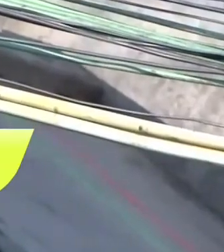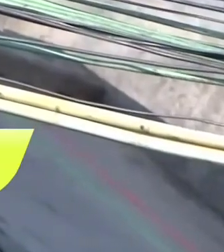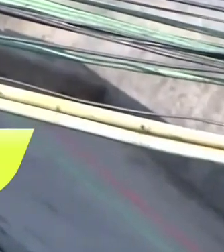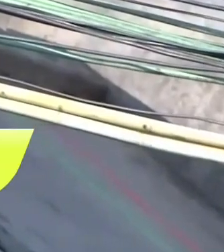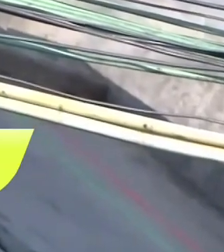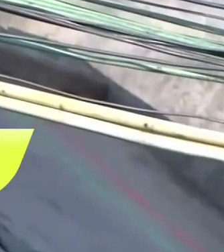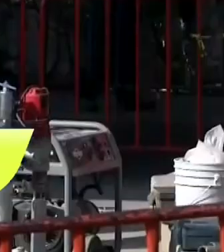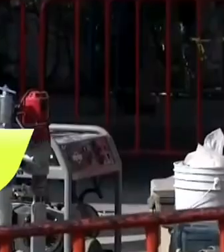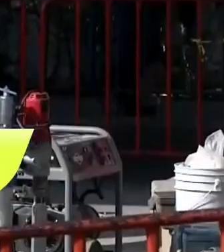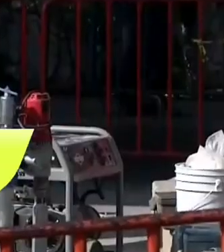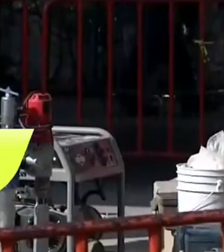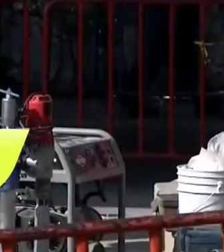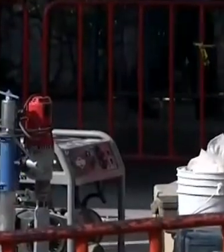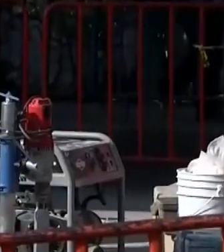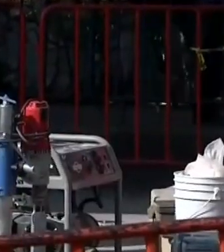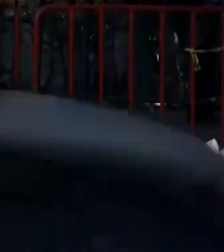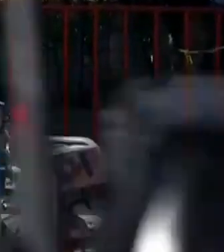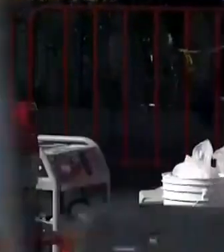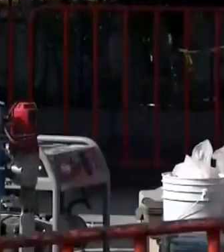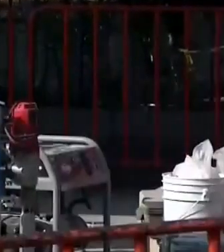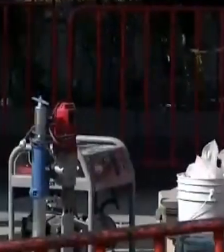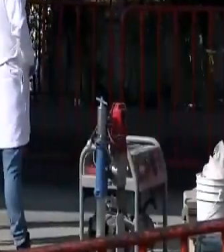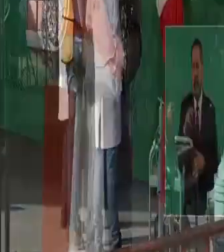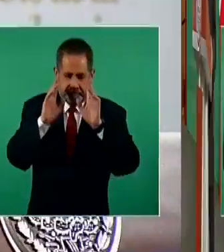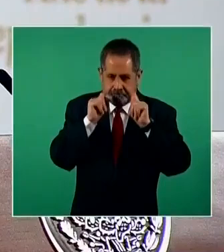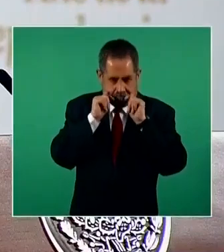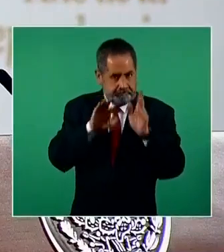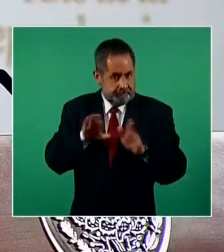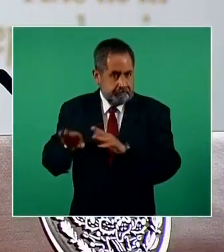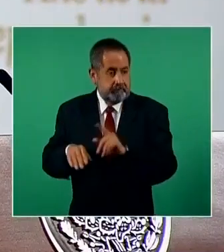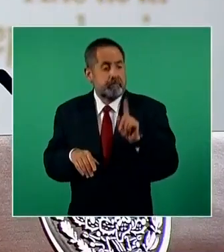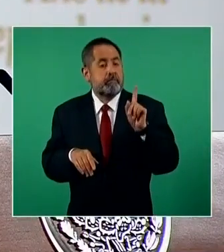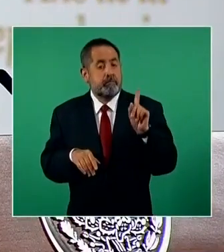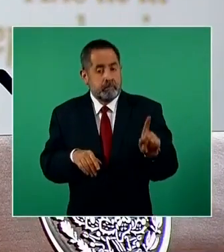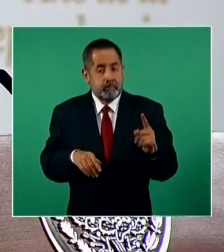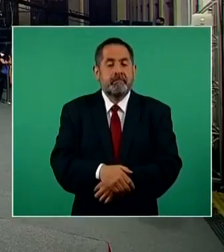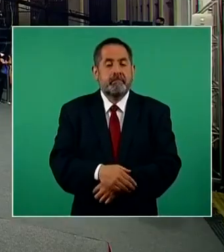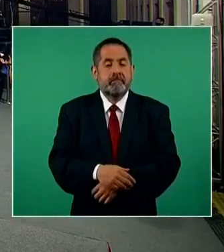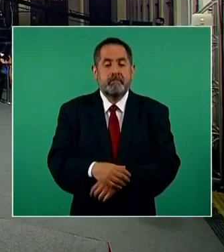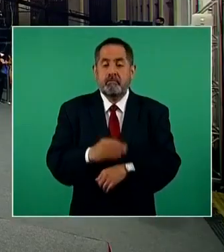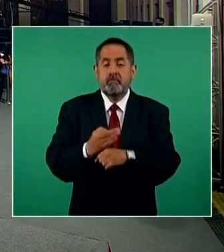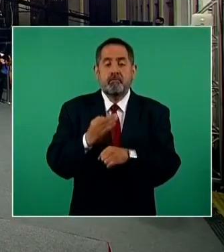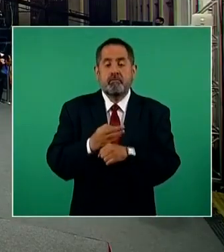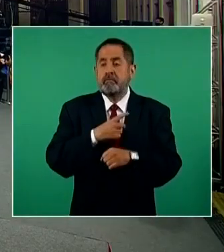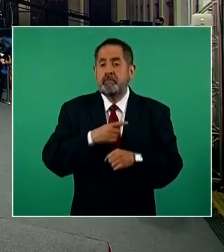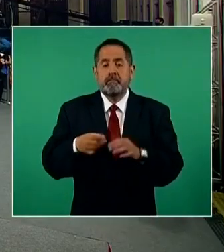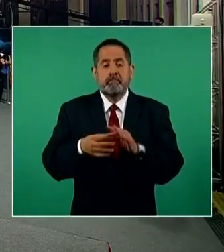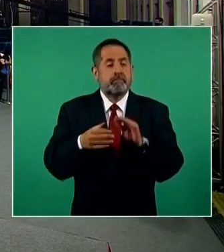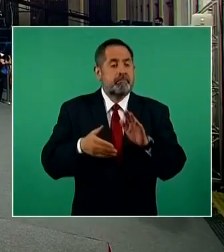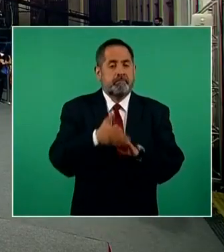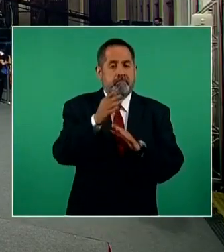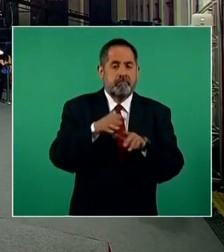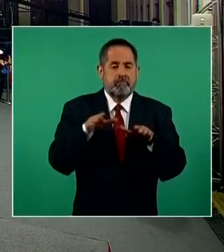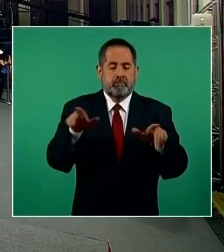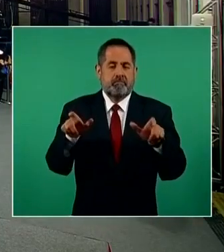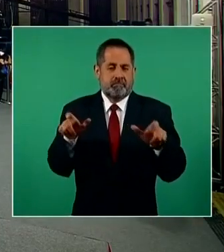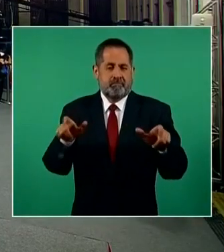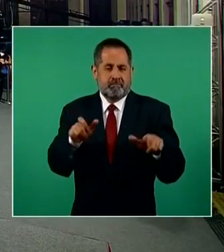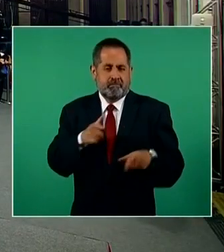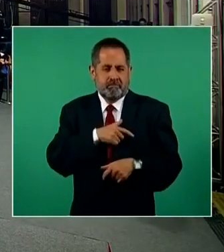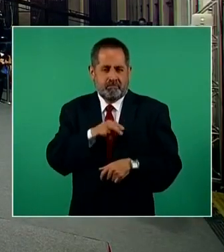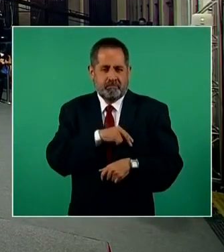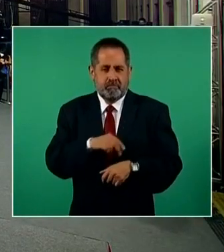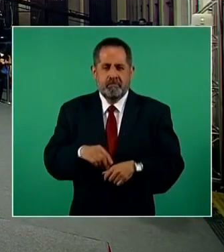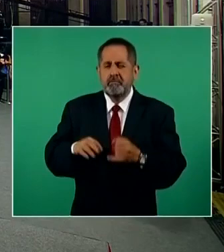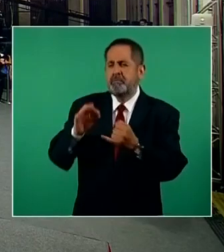coordinación con el gobierno de la Ciudad de México, lo dijo así. Él vino ayer a expresarme que se va a hacer cargo